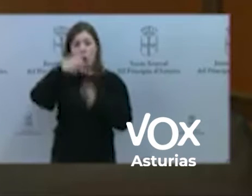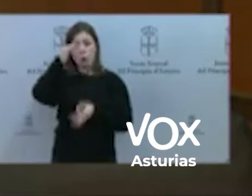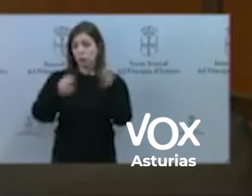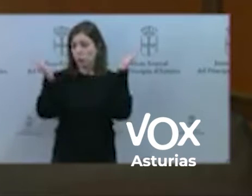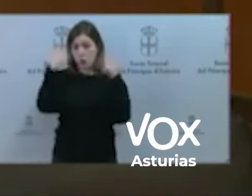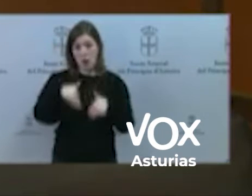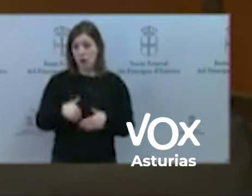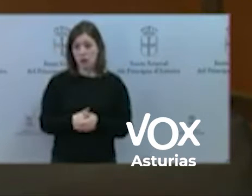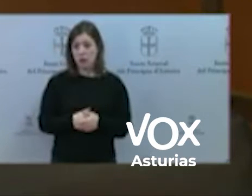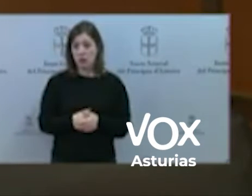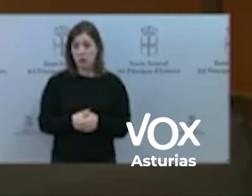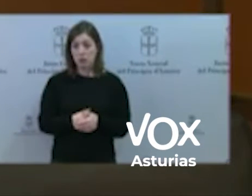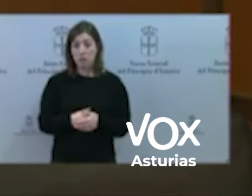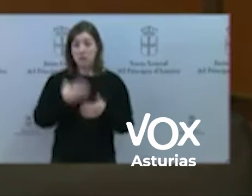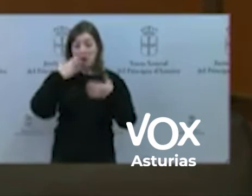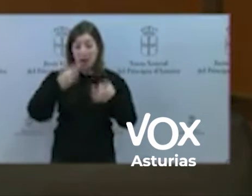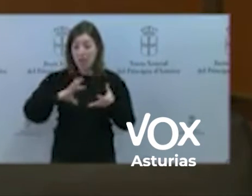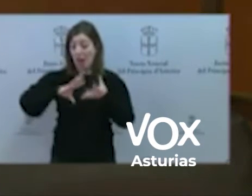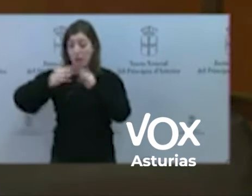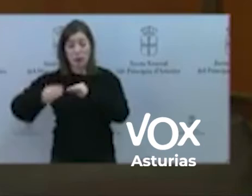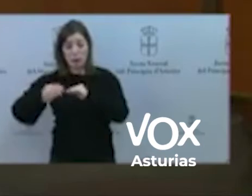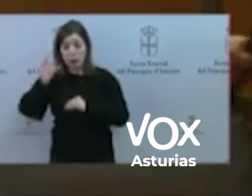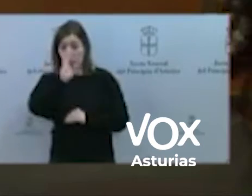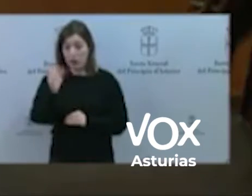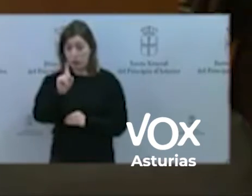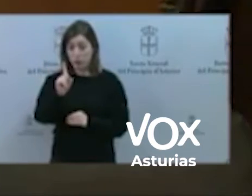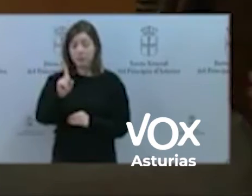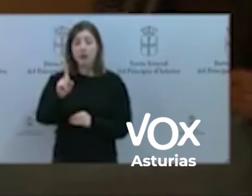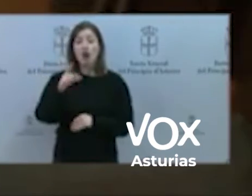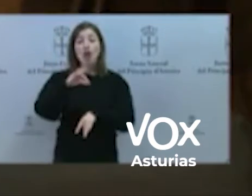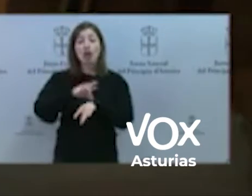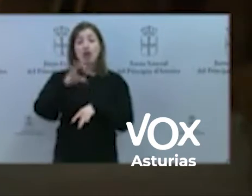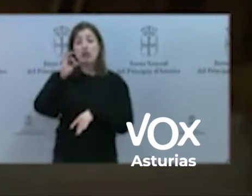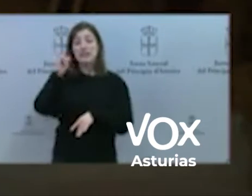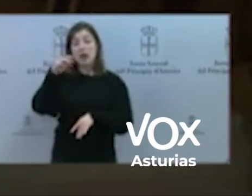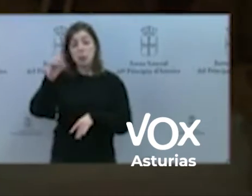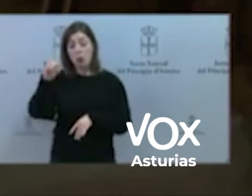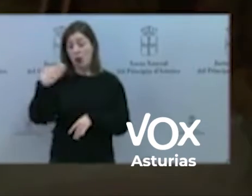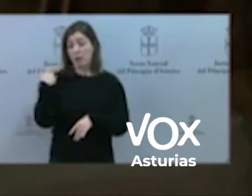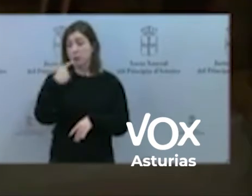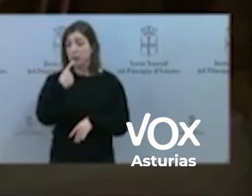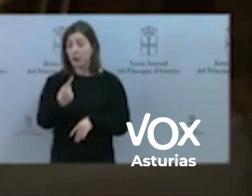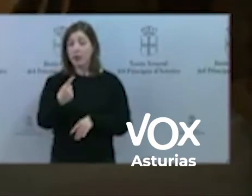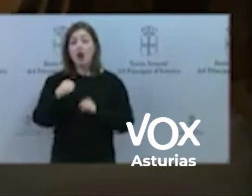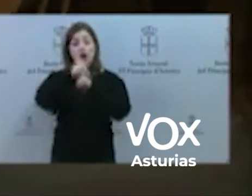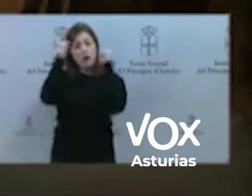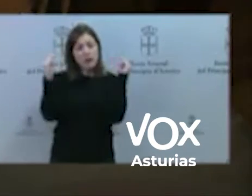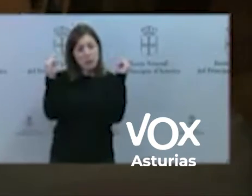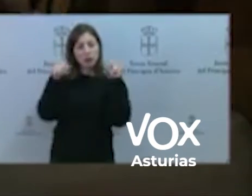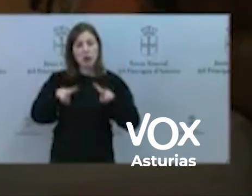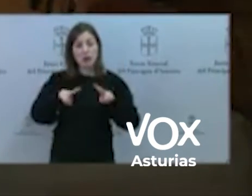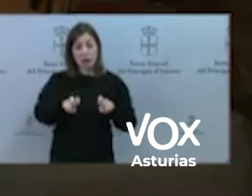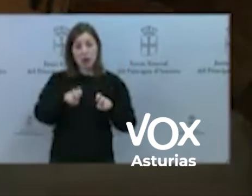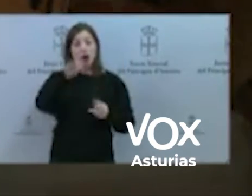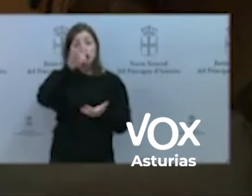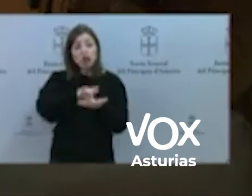Decía el doctor Simón recientemente, y en público, que el confinamiento inicial se había producido porque no sabían qué hacer. Y yo me pregunto, ¿qué